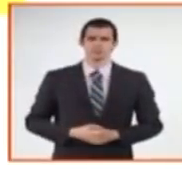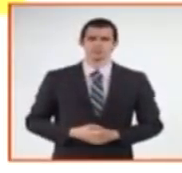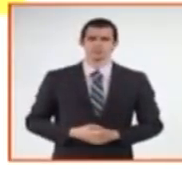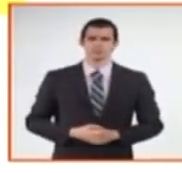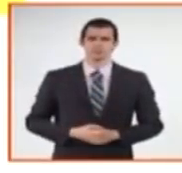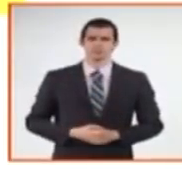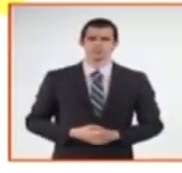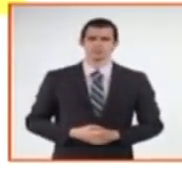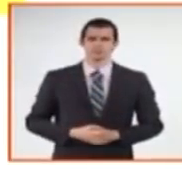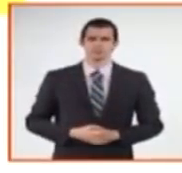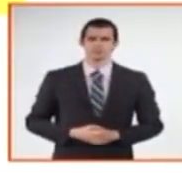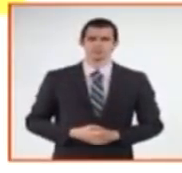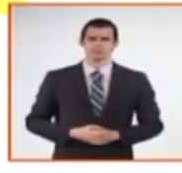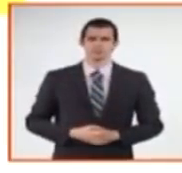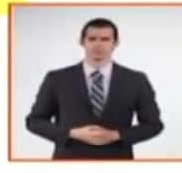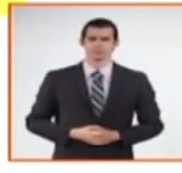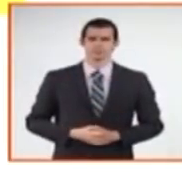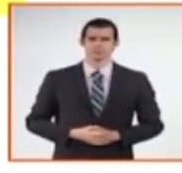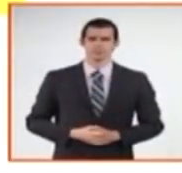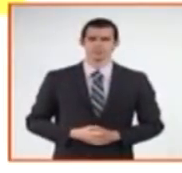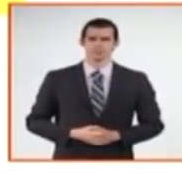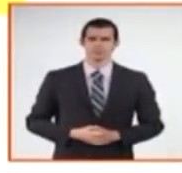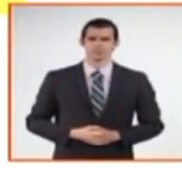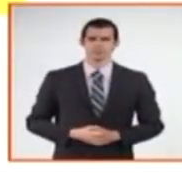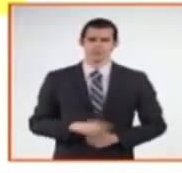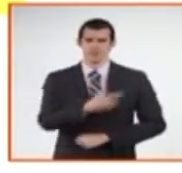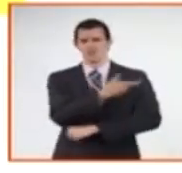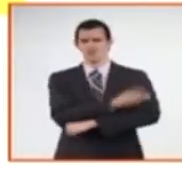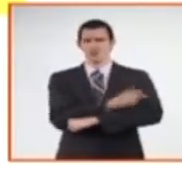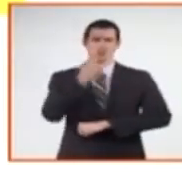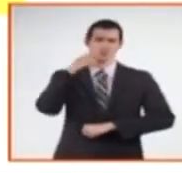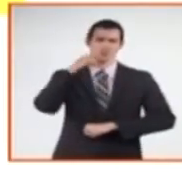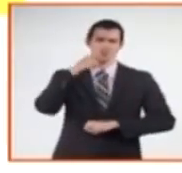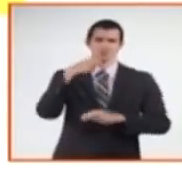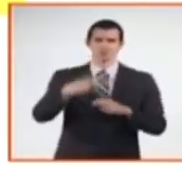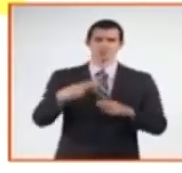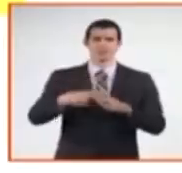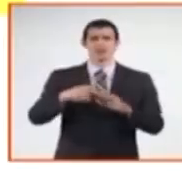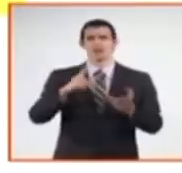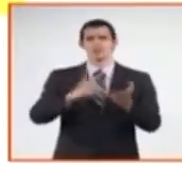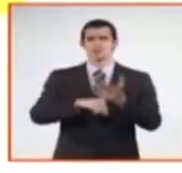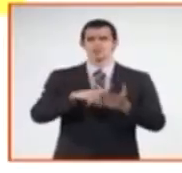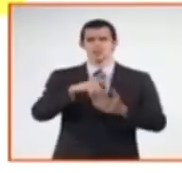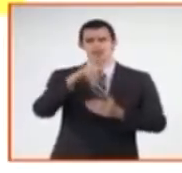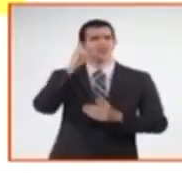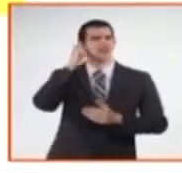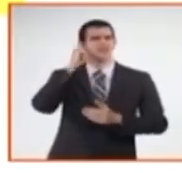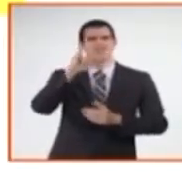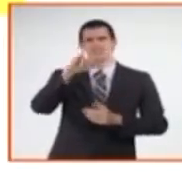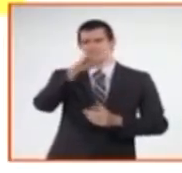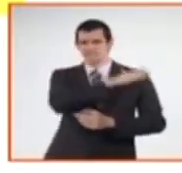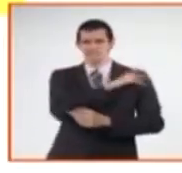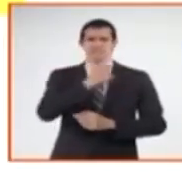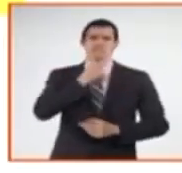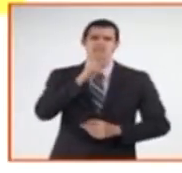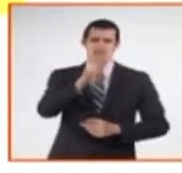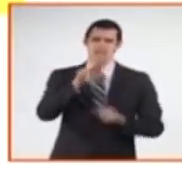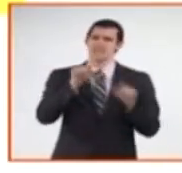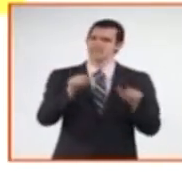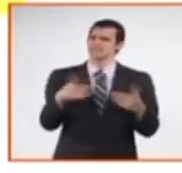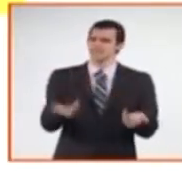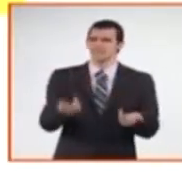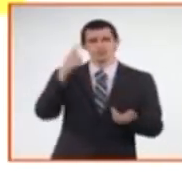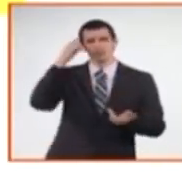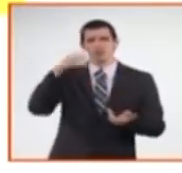la efectividad en este caso de la vacuna a facer y específicamente con la cepa de esta que es la que más está